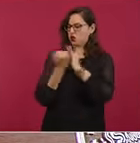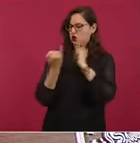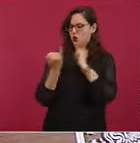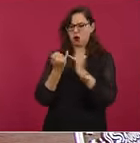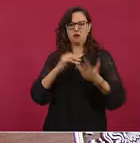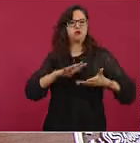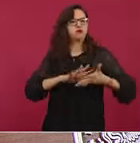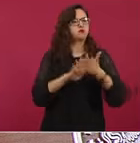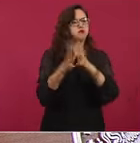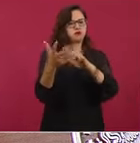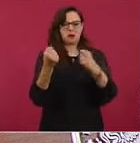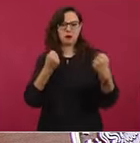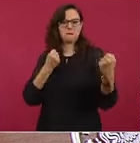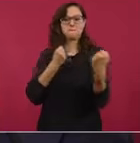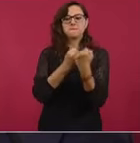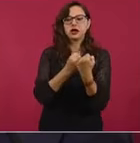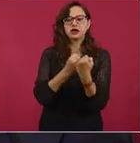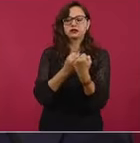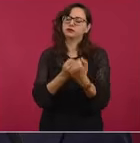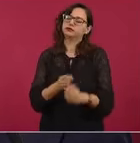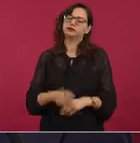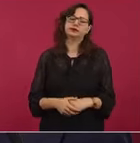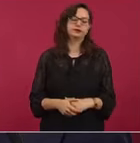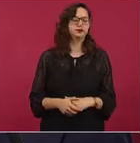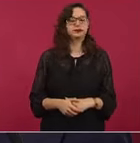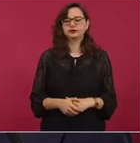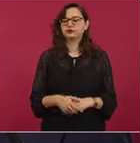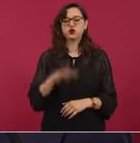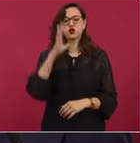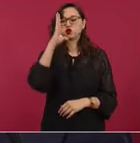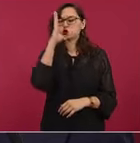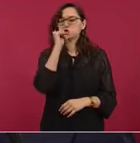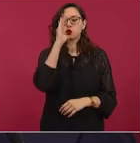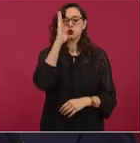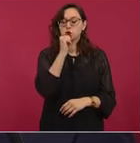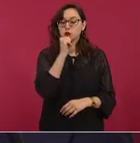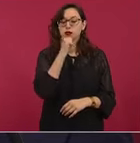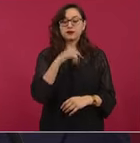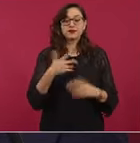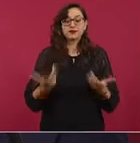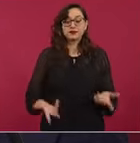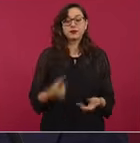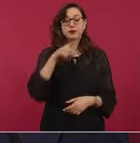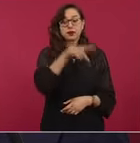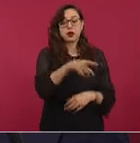hipocresía del conservadurismo, el querer resolver todo